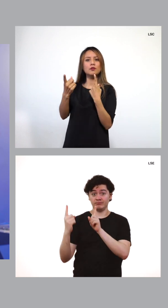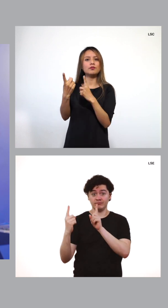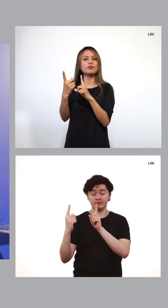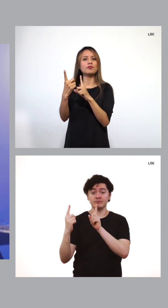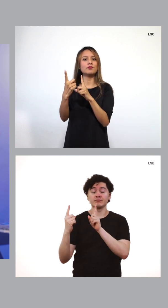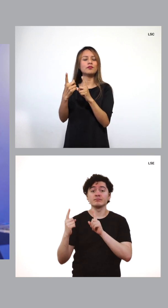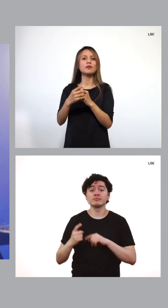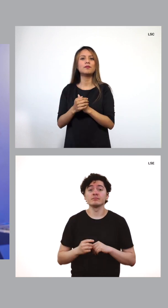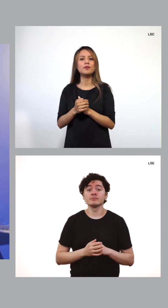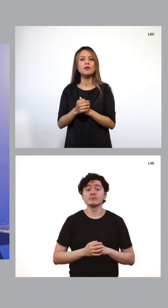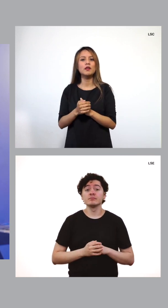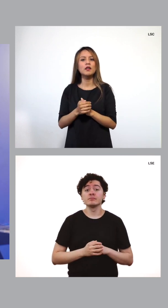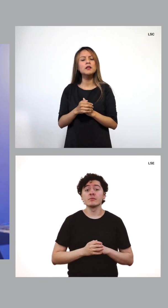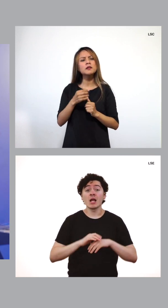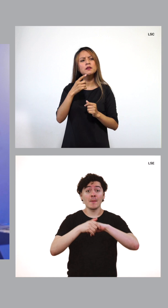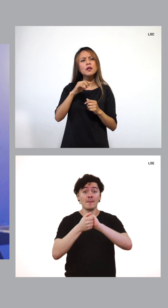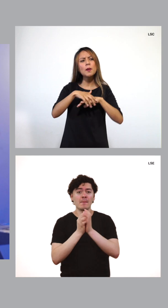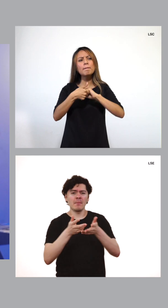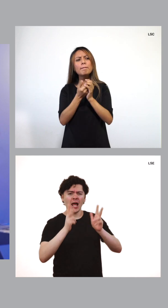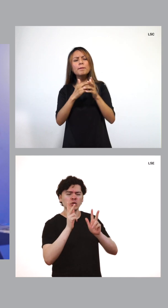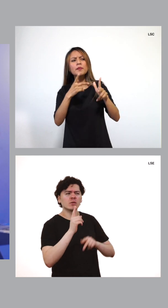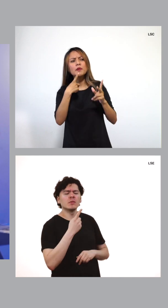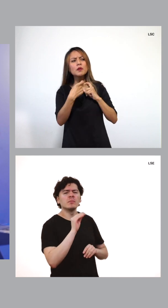tú el rey de los judíos?